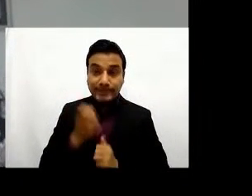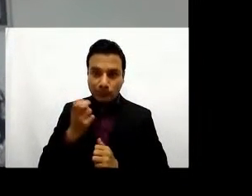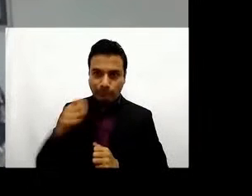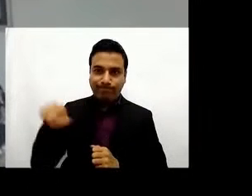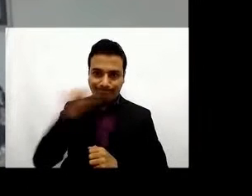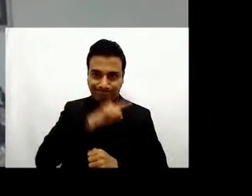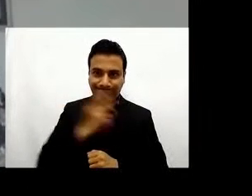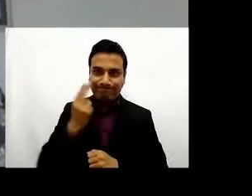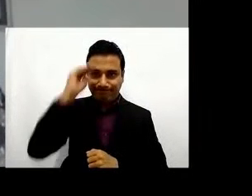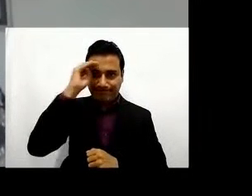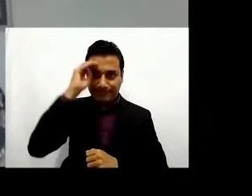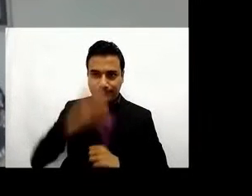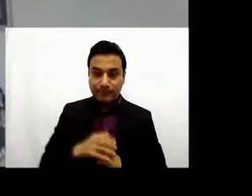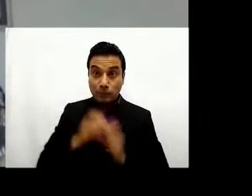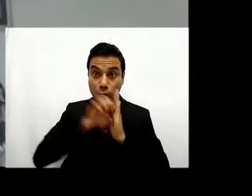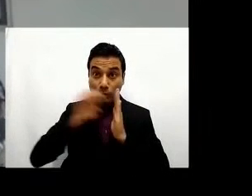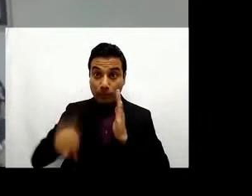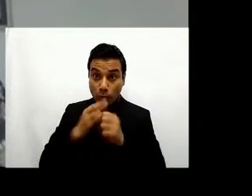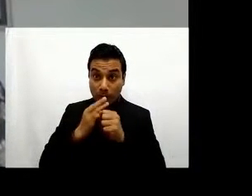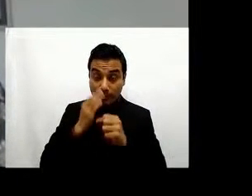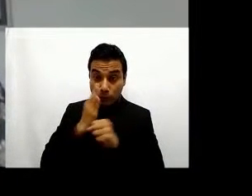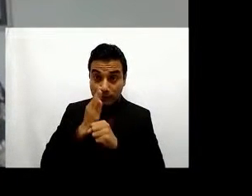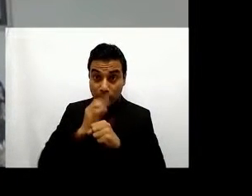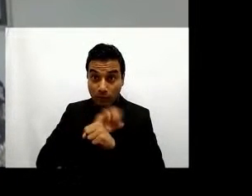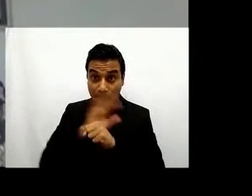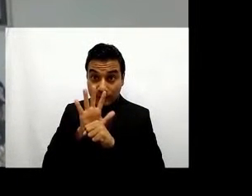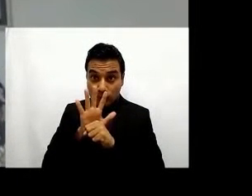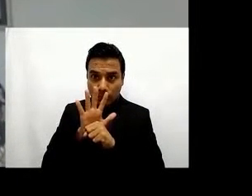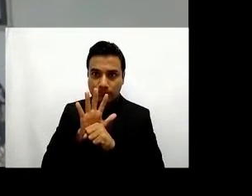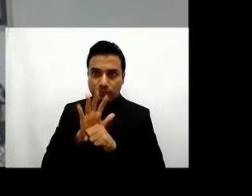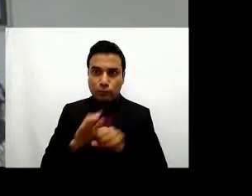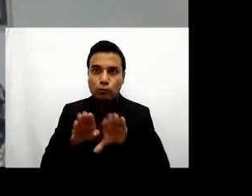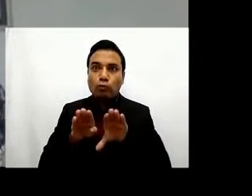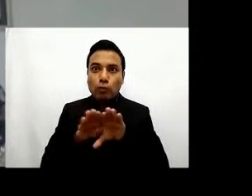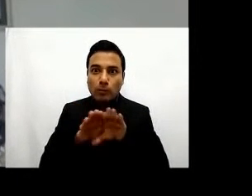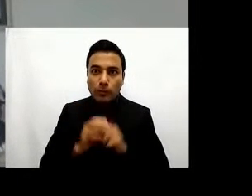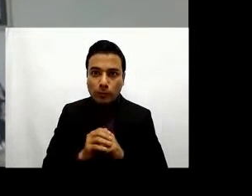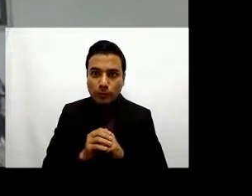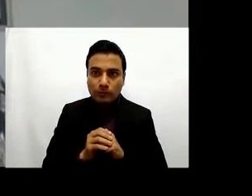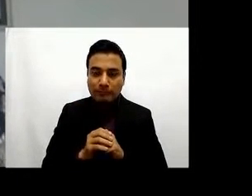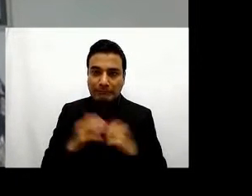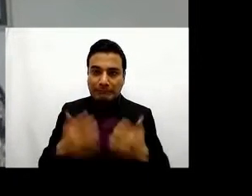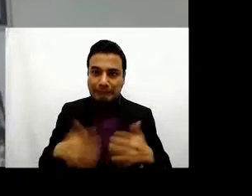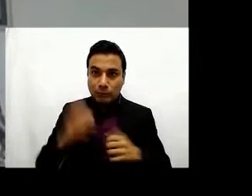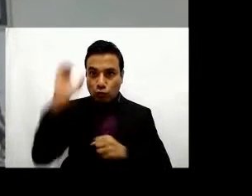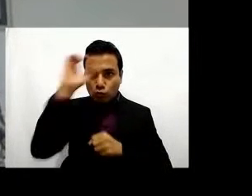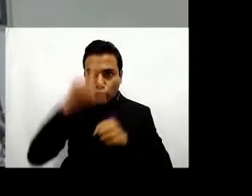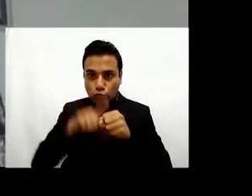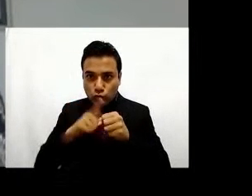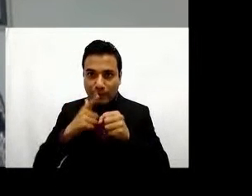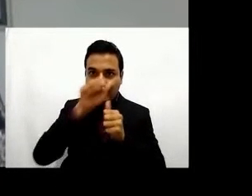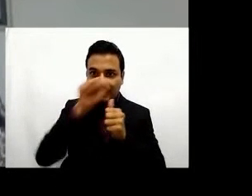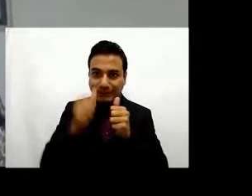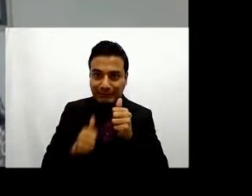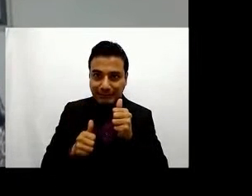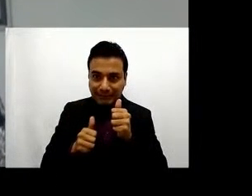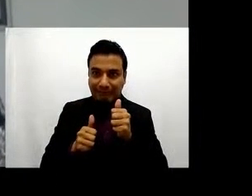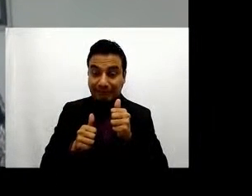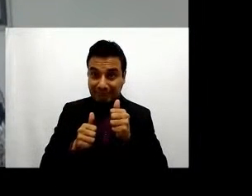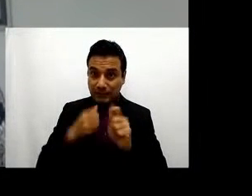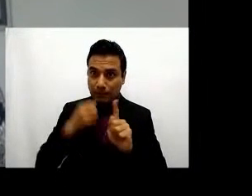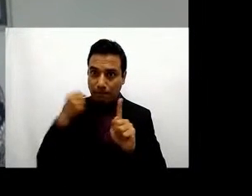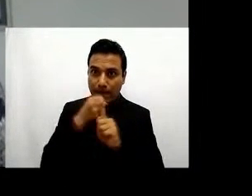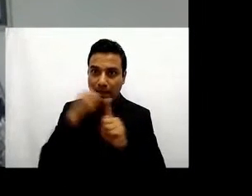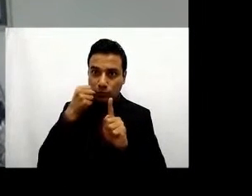panorama de COVID-19, que sabemos que ha afectado muchísimo al sector cultural y artístico a nivel mundial y a nivel